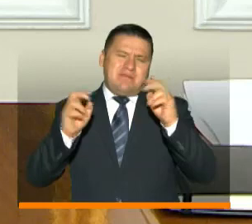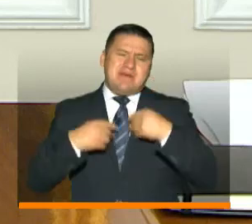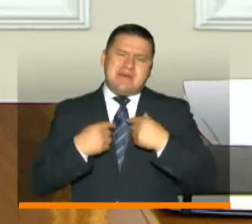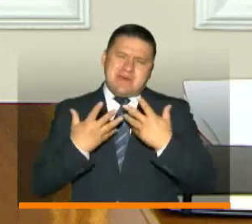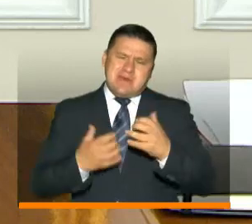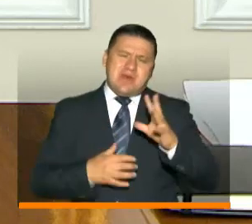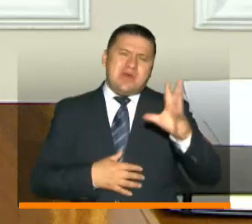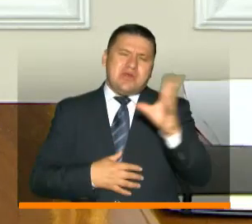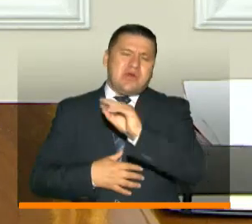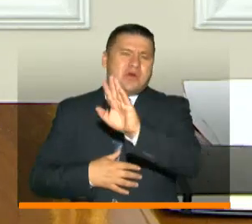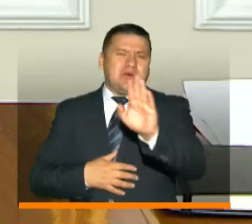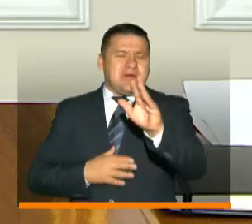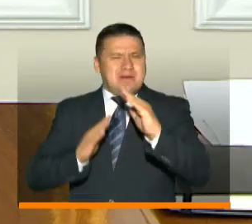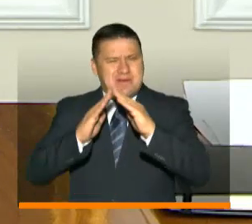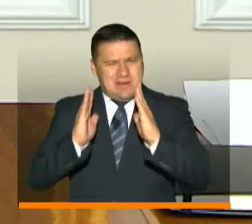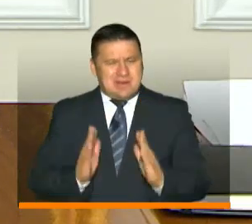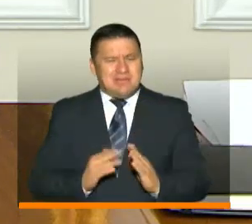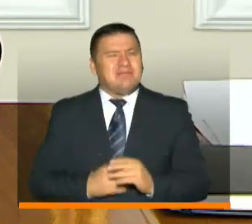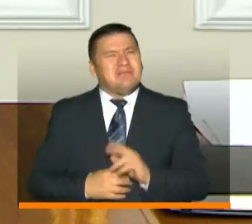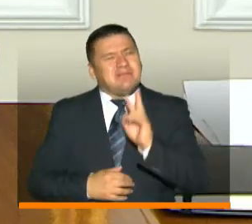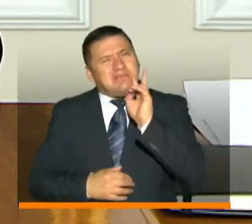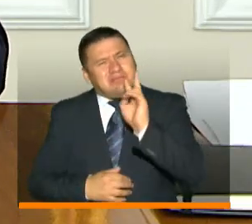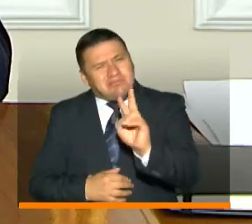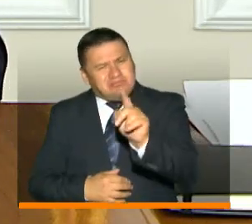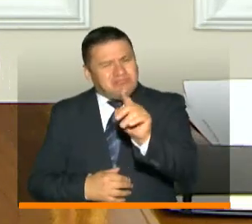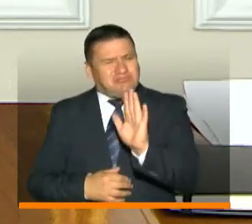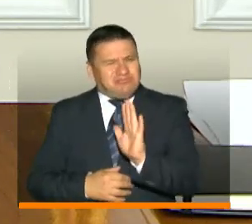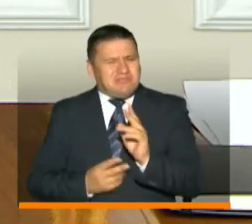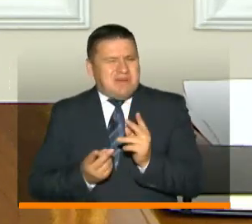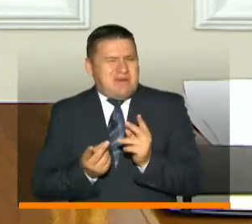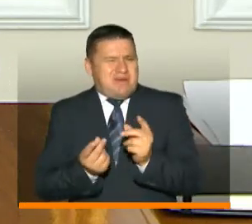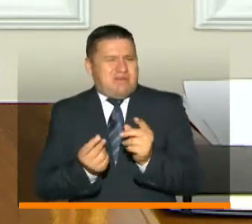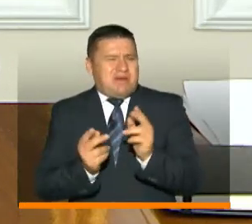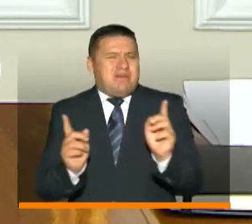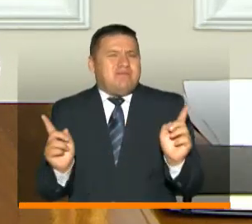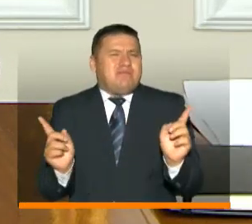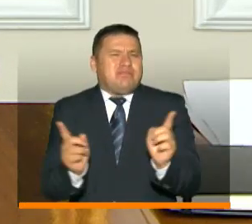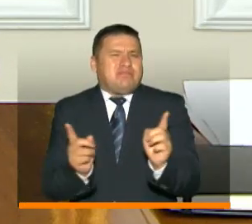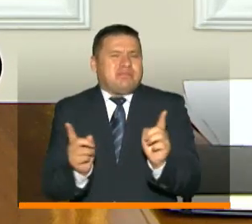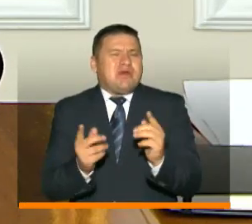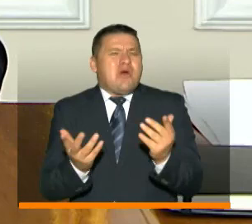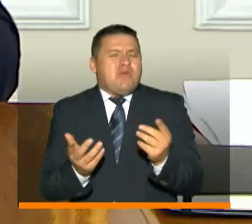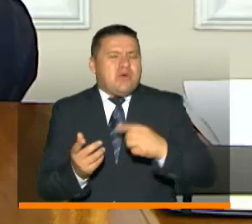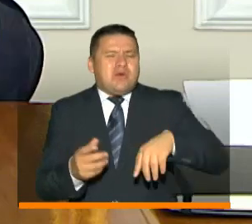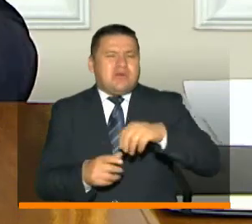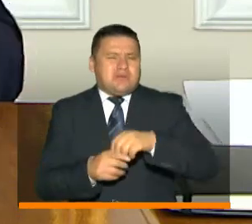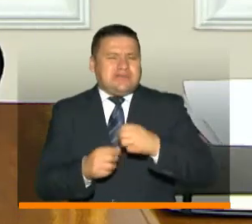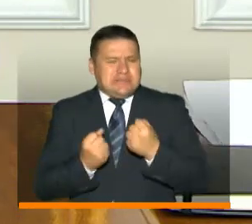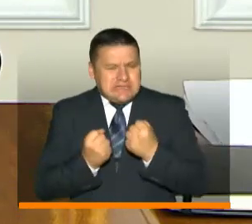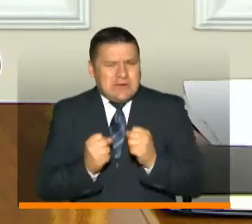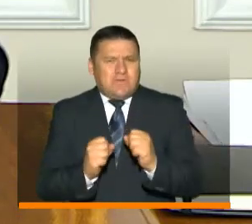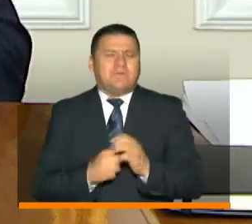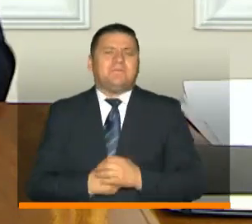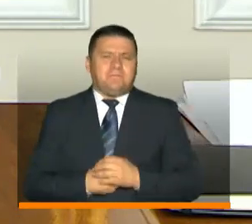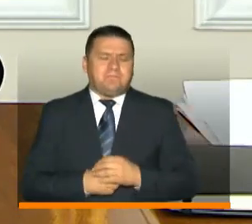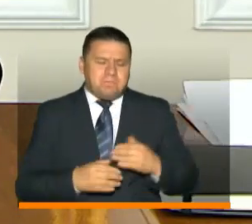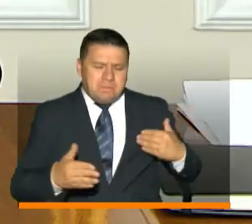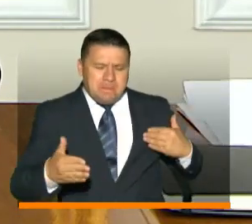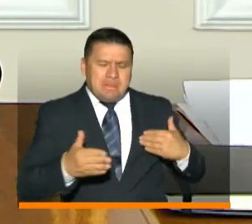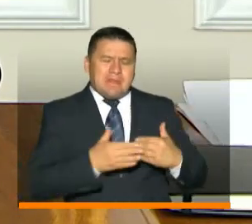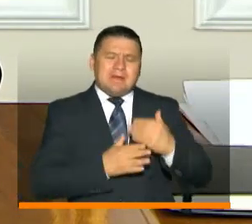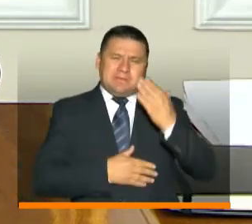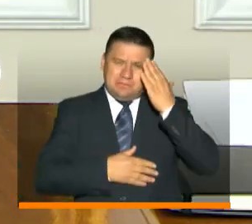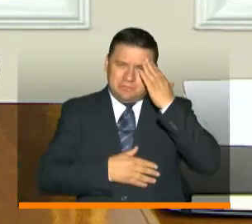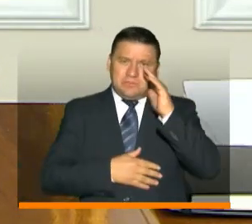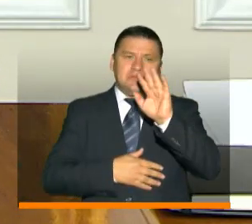que todos ustedes en sus casas puedan ver de manera muy rápida y resumida cómo ha sido este esfuerzo a lo largo de los